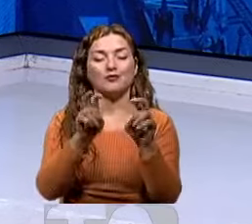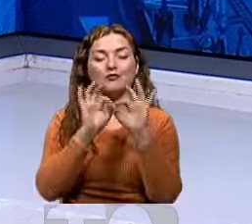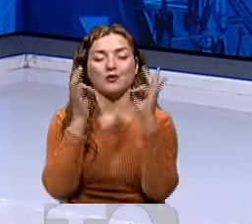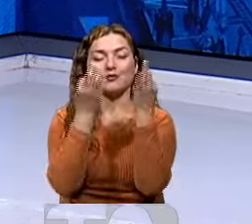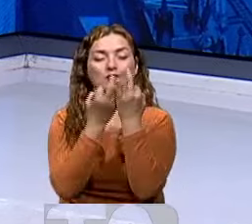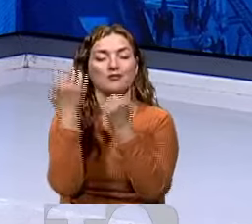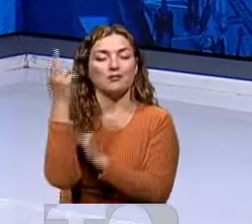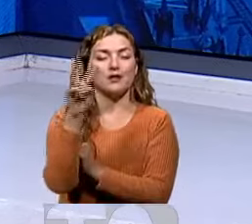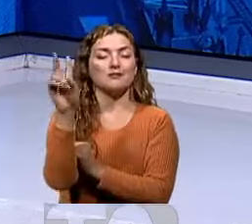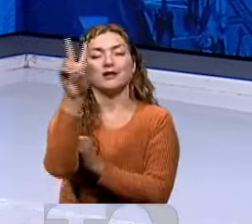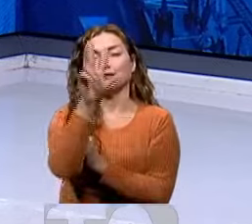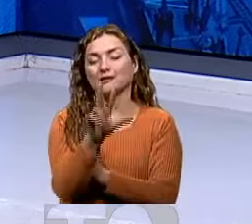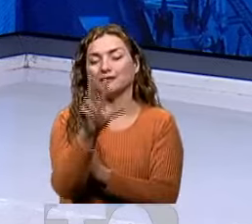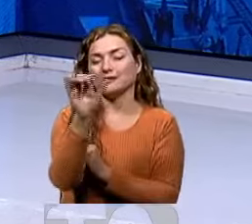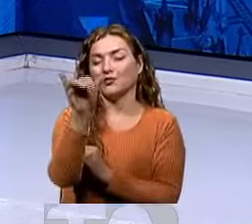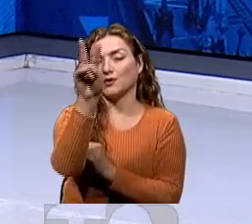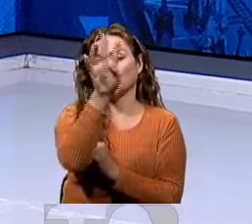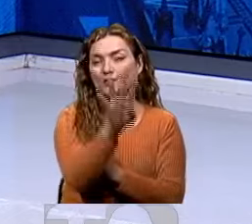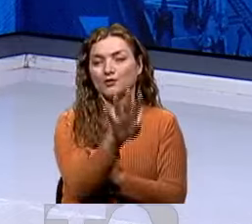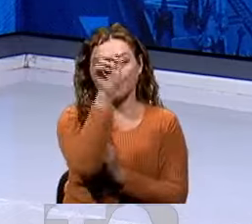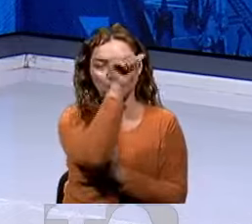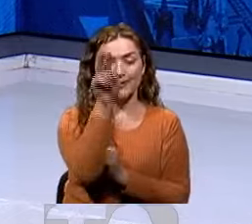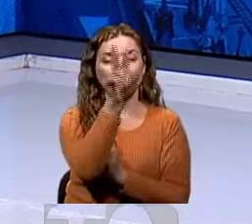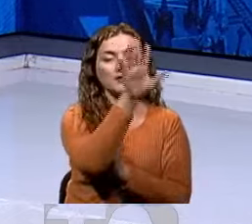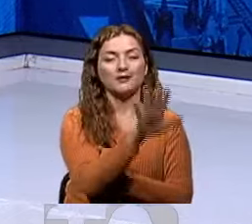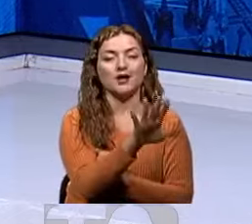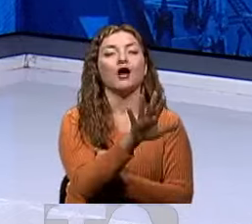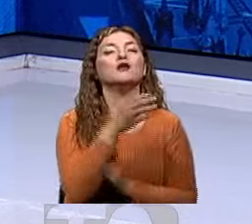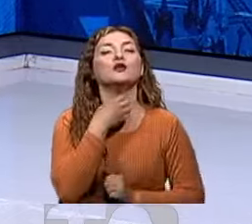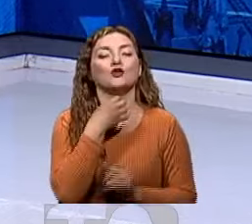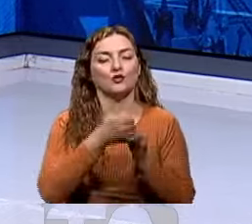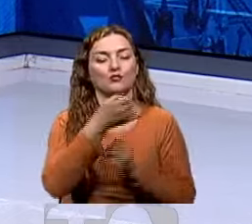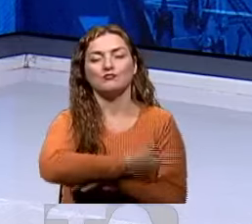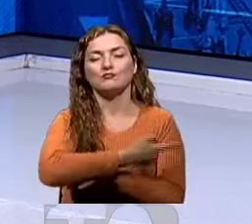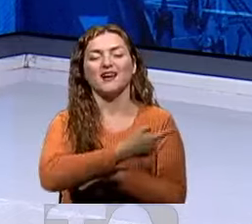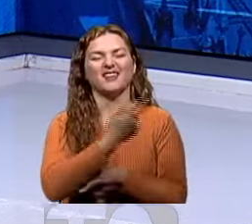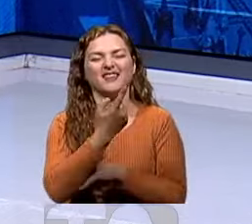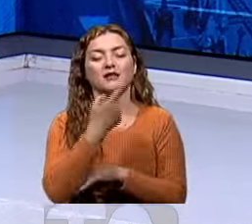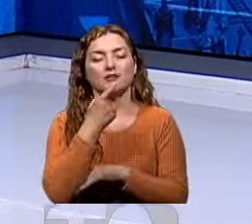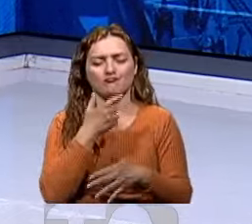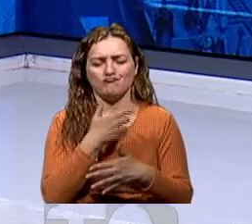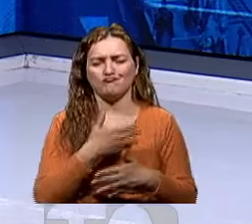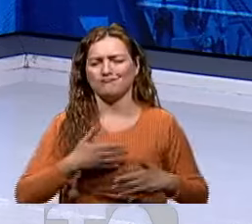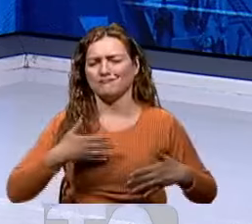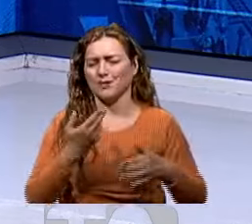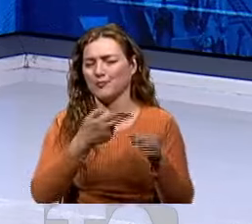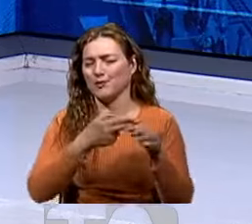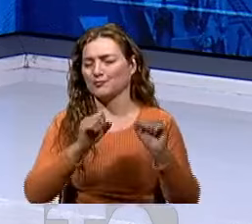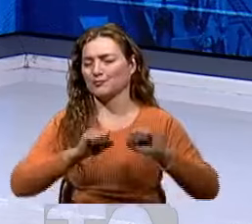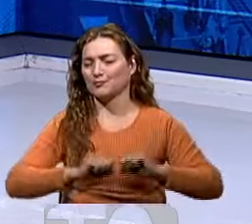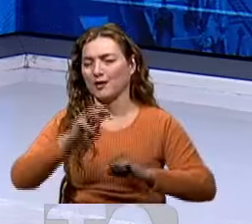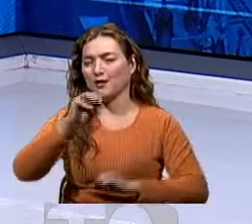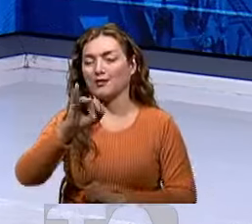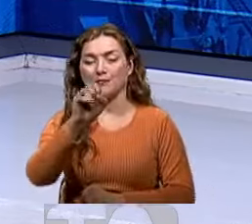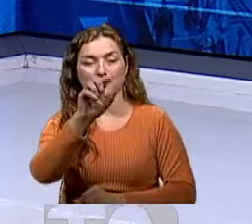sábado 24 y domingo 25 de agosto serán los últimos días para disfrutar de esta experiencia. A esta hora, Michelle